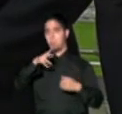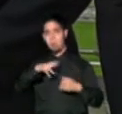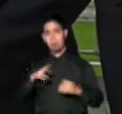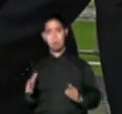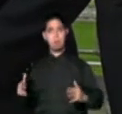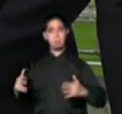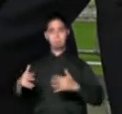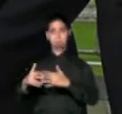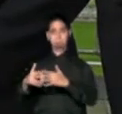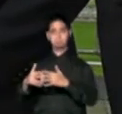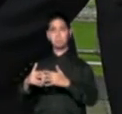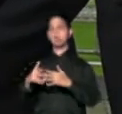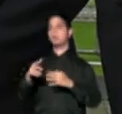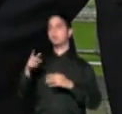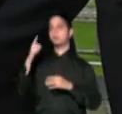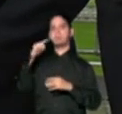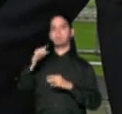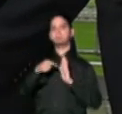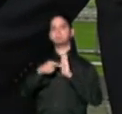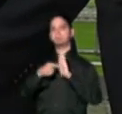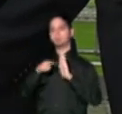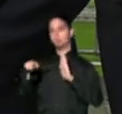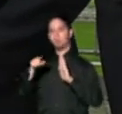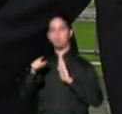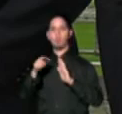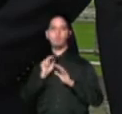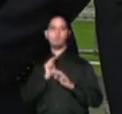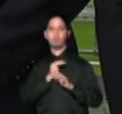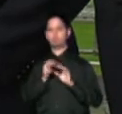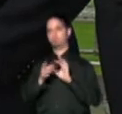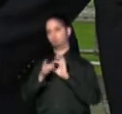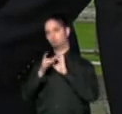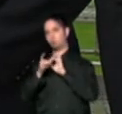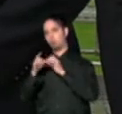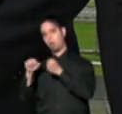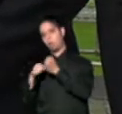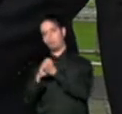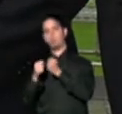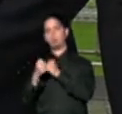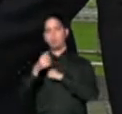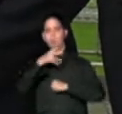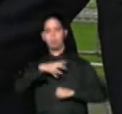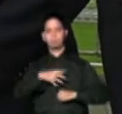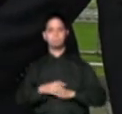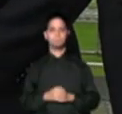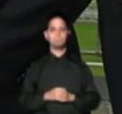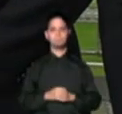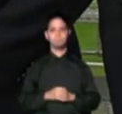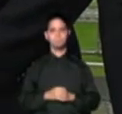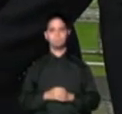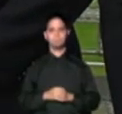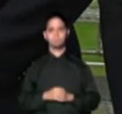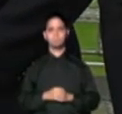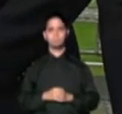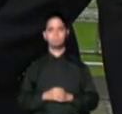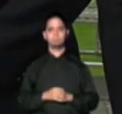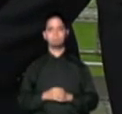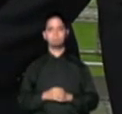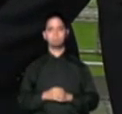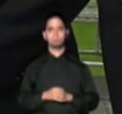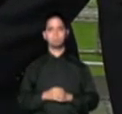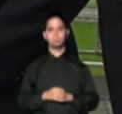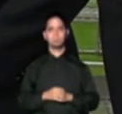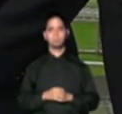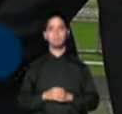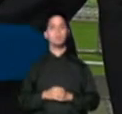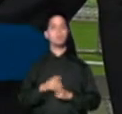maternidad, demostrando nuevamente nuestro compromiso con la mujer. La Ley de Transformación y Flexibilidad Laboral redujo los días de